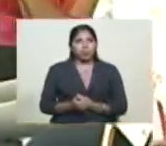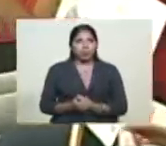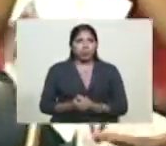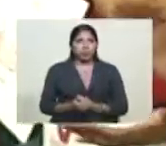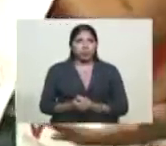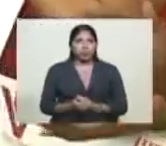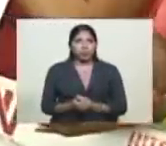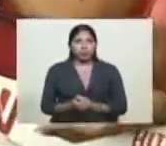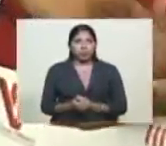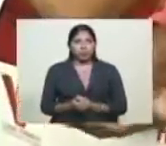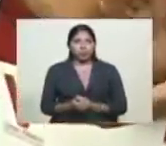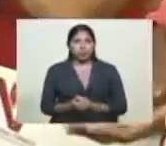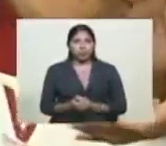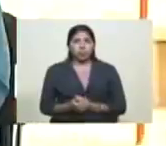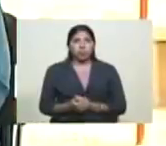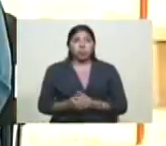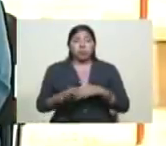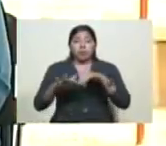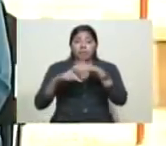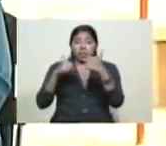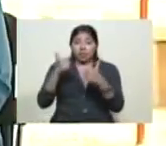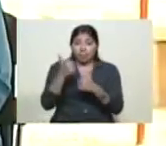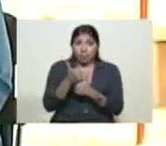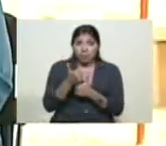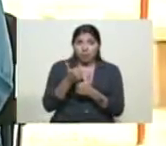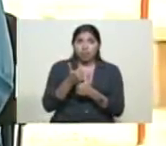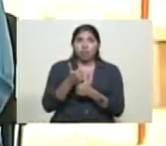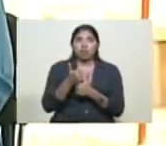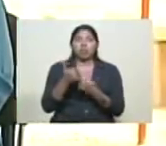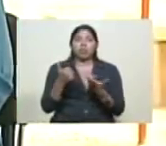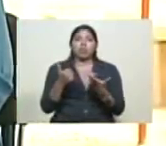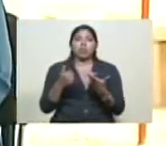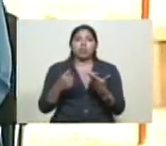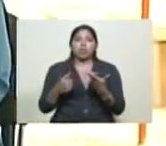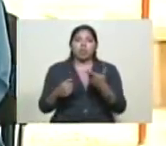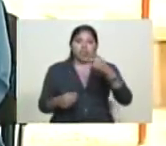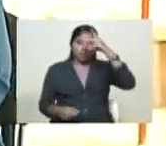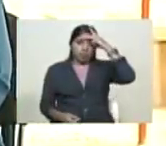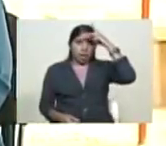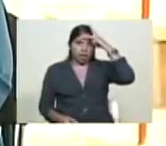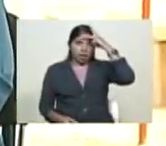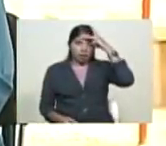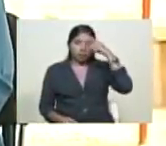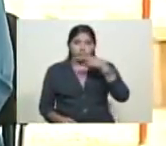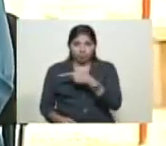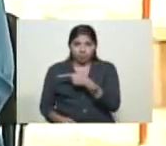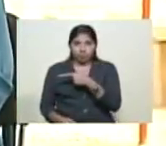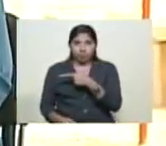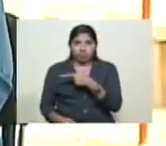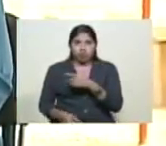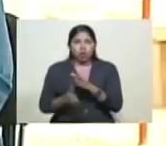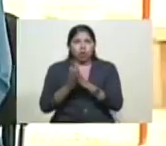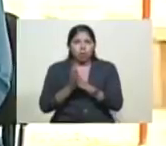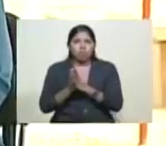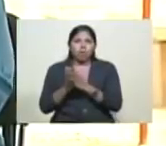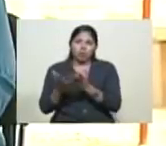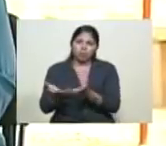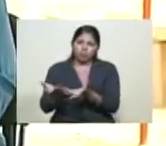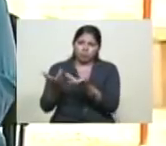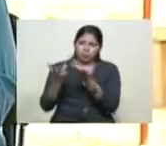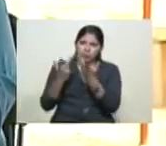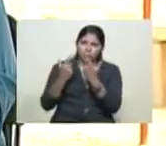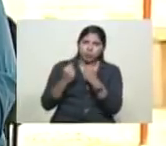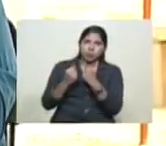nuestro hermano, el vicepresidente ejecutivo, Tarek El Aissami, nos haga algunas